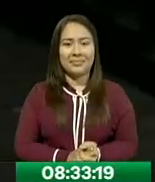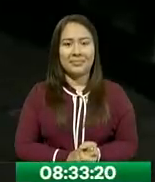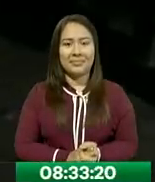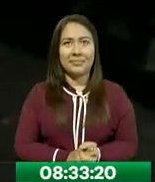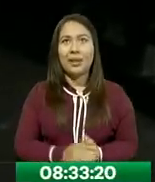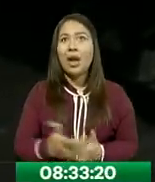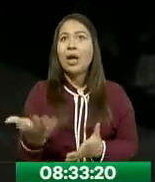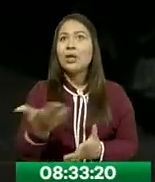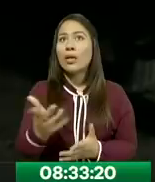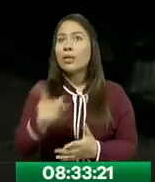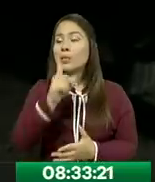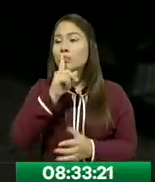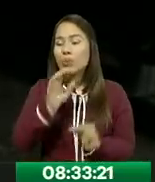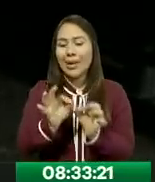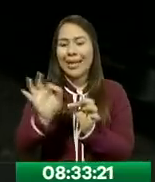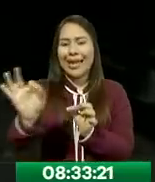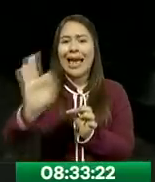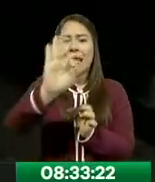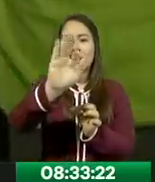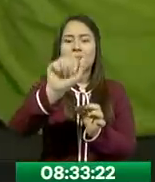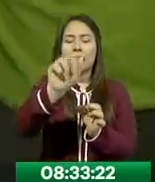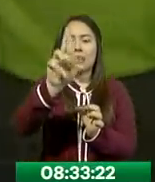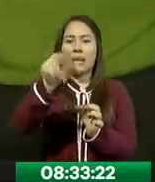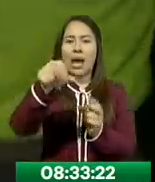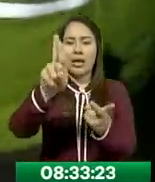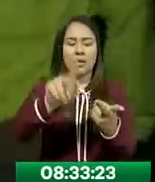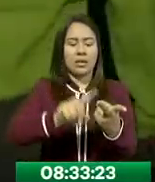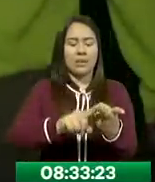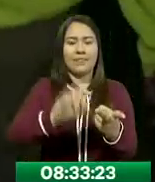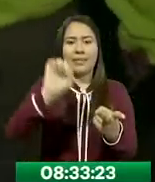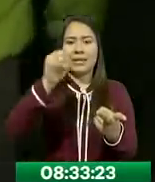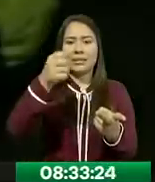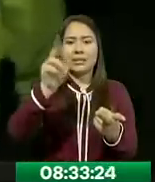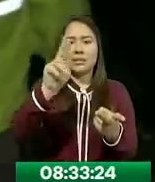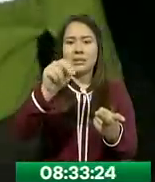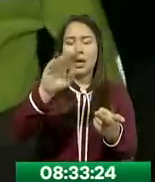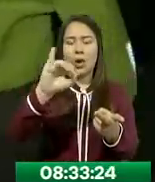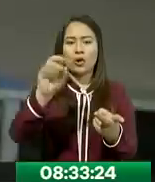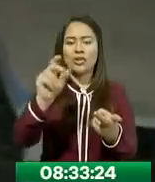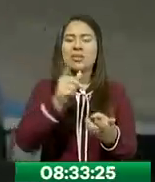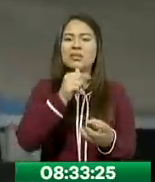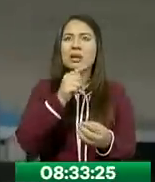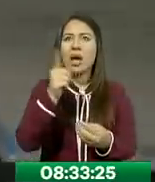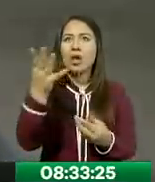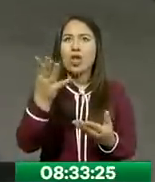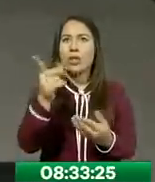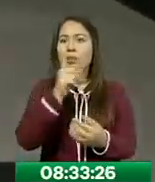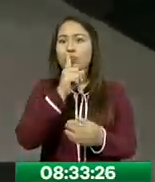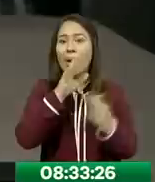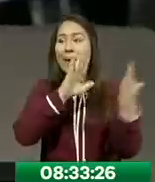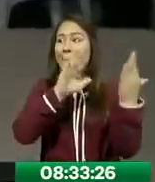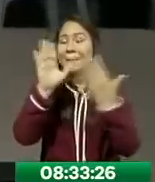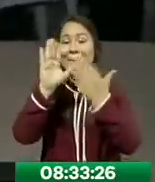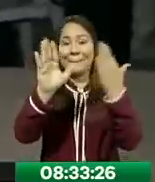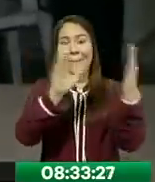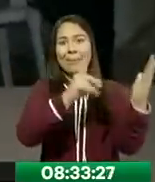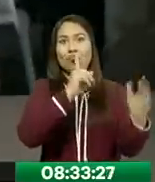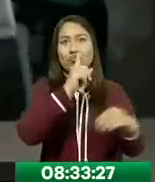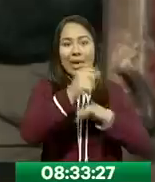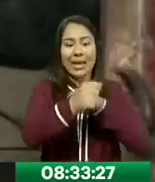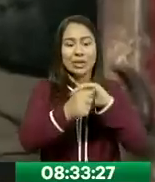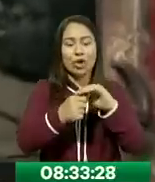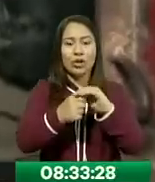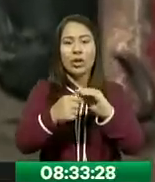Las Acuatas, San José, Tarqui, Los Ángeles. En este último barrio, un bar funcionaba como bodega donde se ocultaban partes de